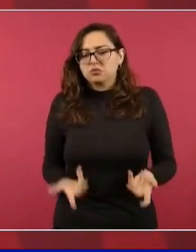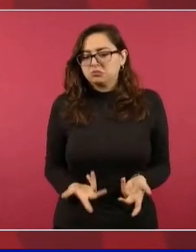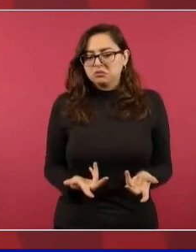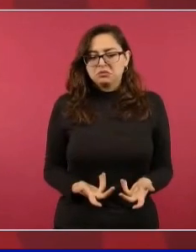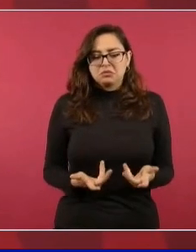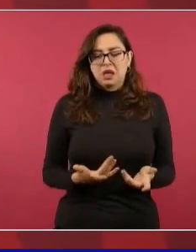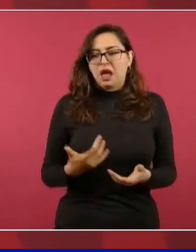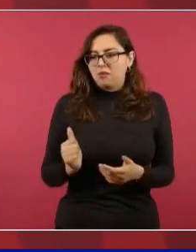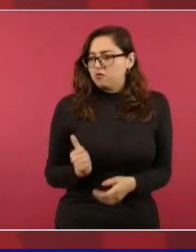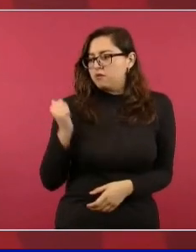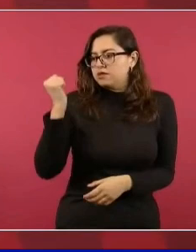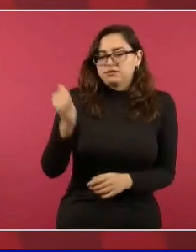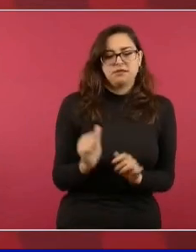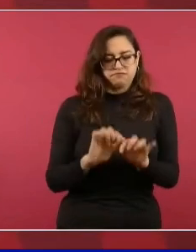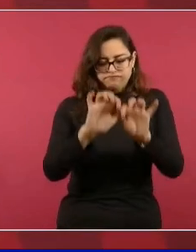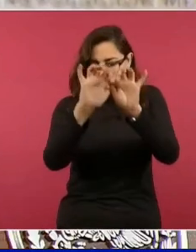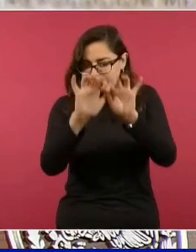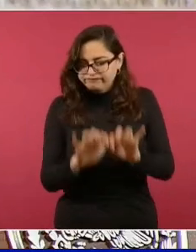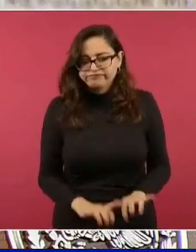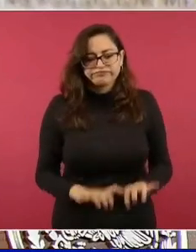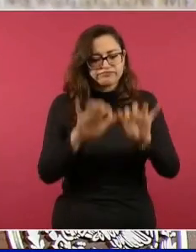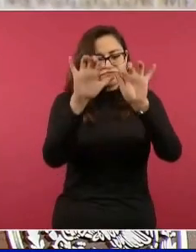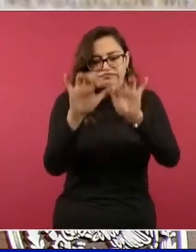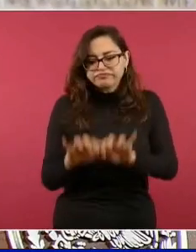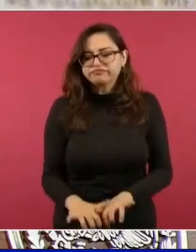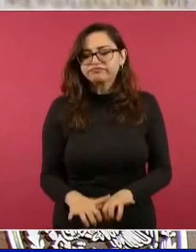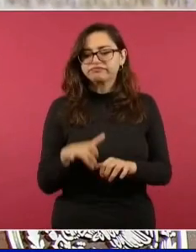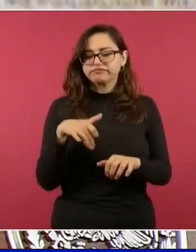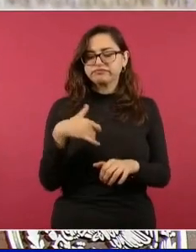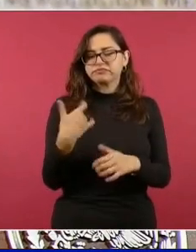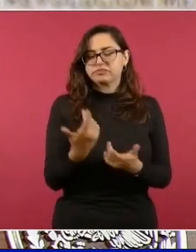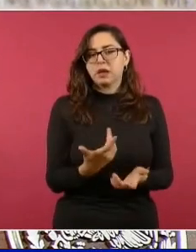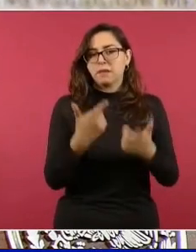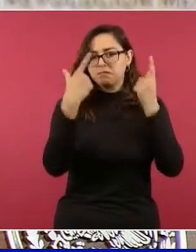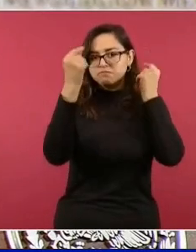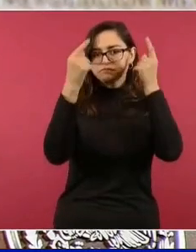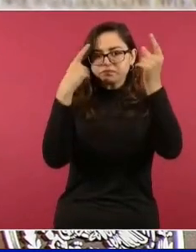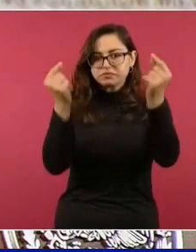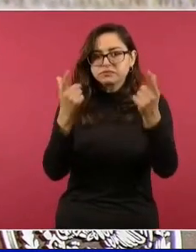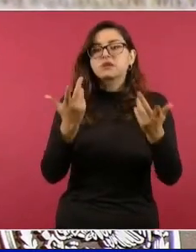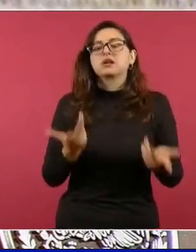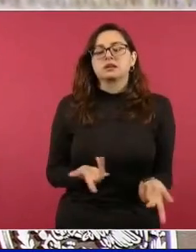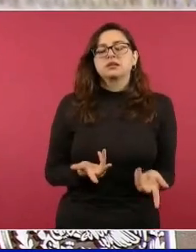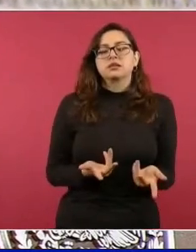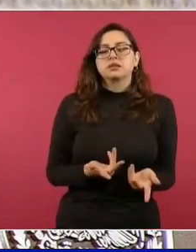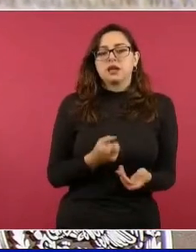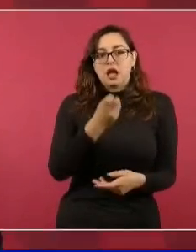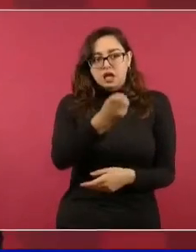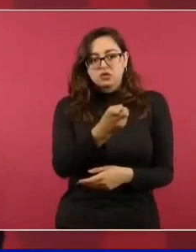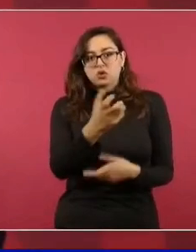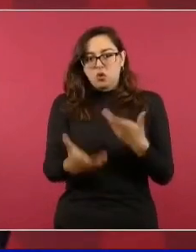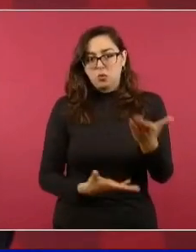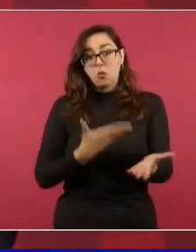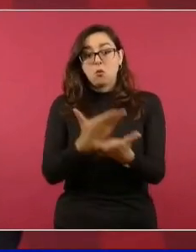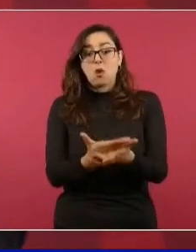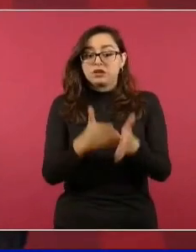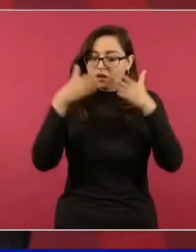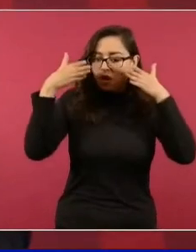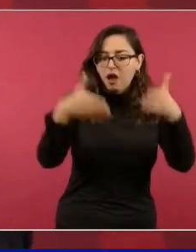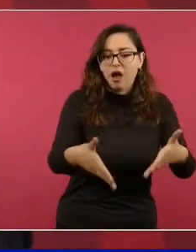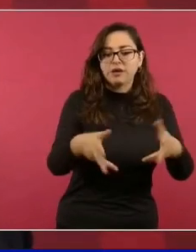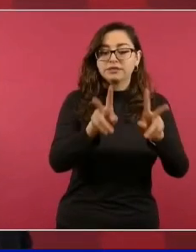graduarse en distintas disciplinas. Aquí lo que propones es que